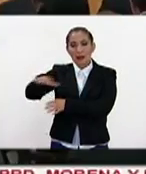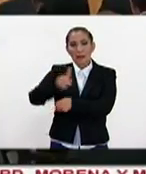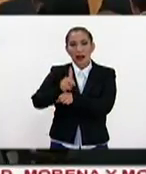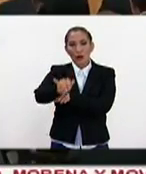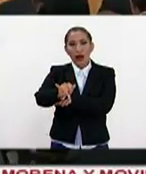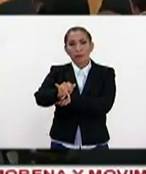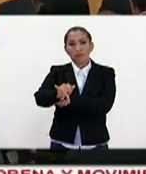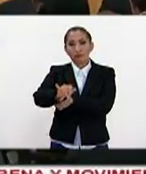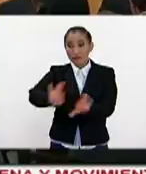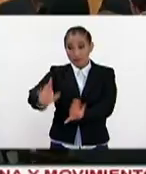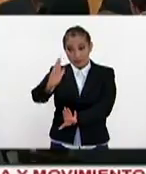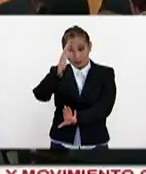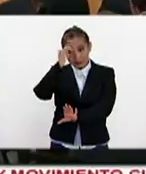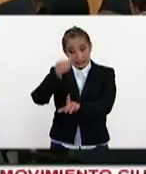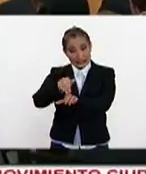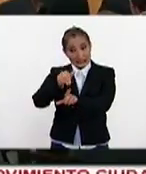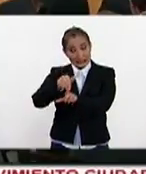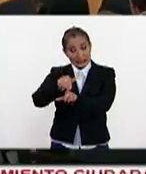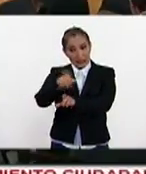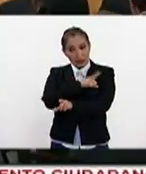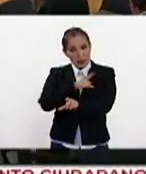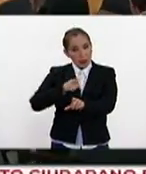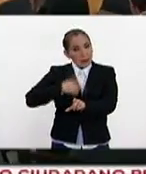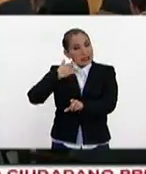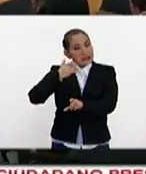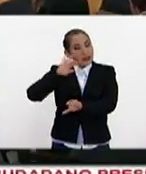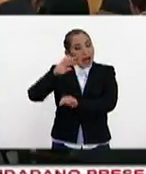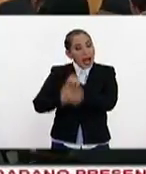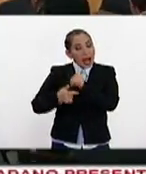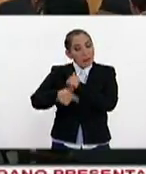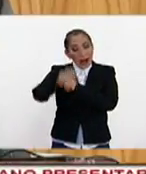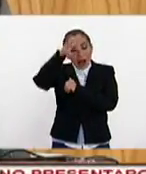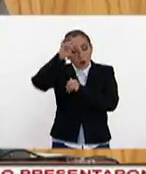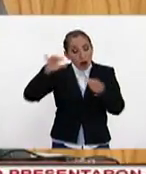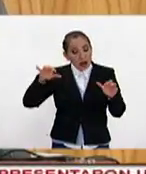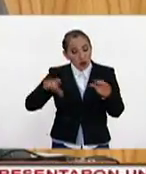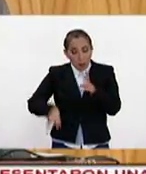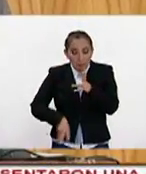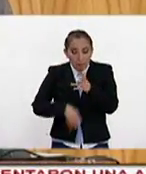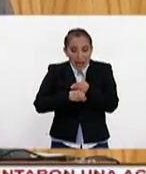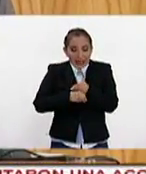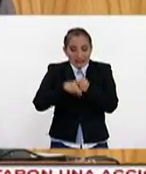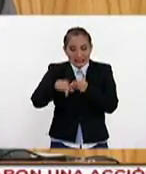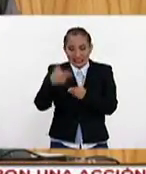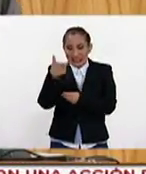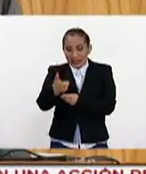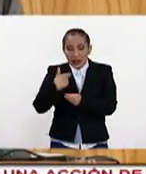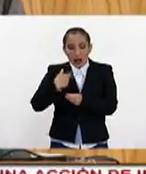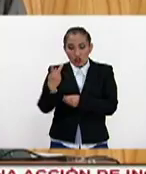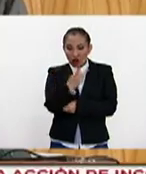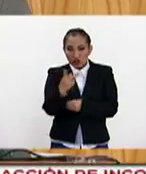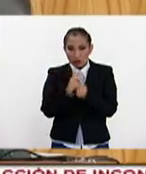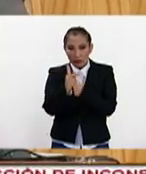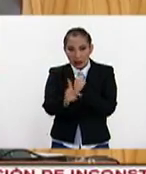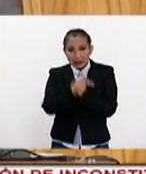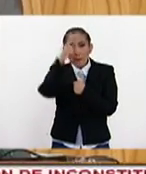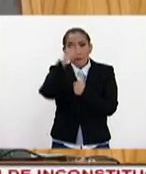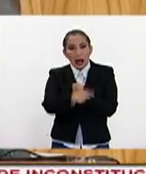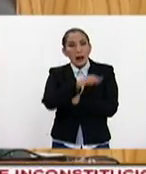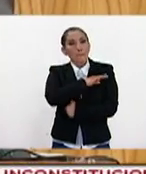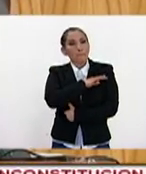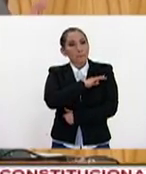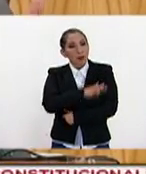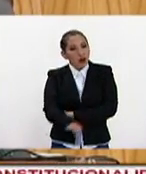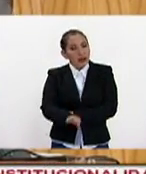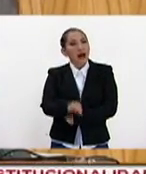paraguayo. Y les recuerdo, tenemos que tratar de concluir el acuerdo complementario económico entre nuestros países para que así